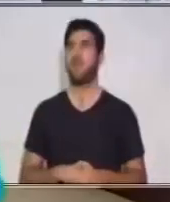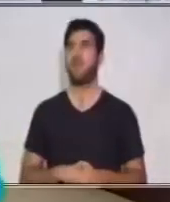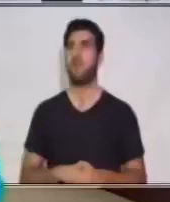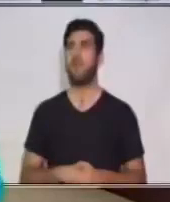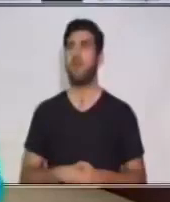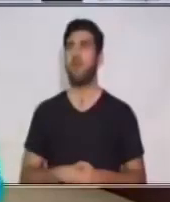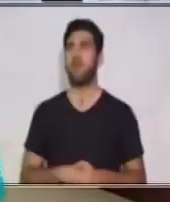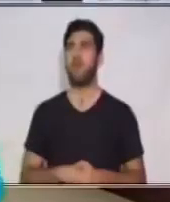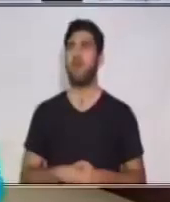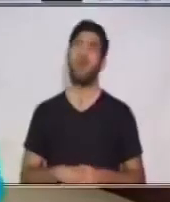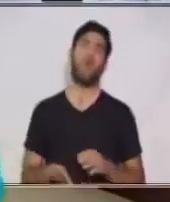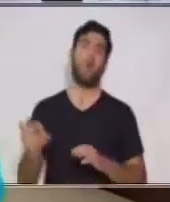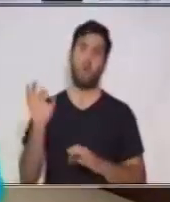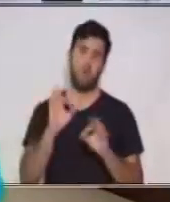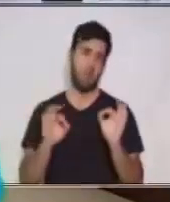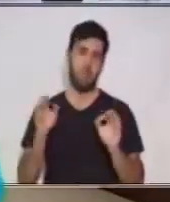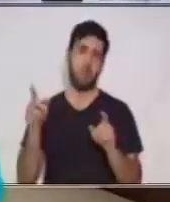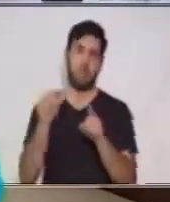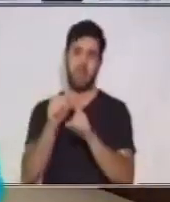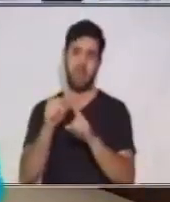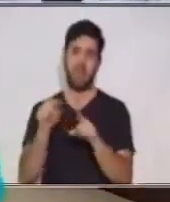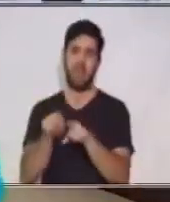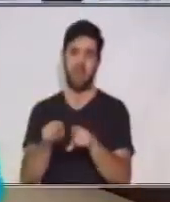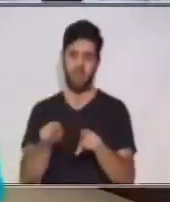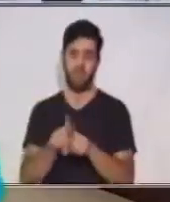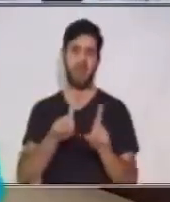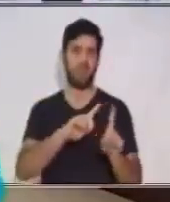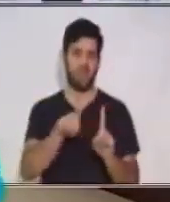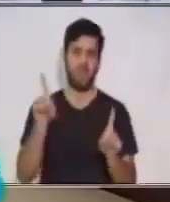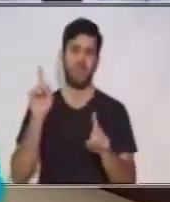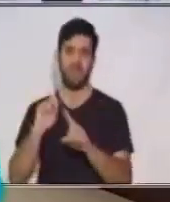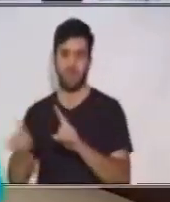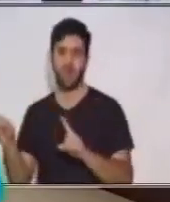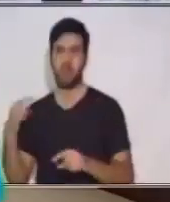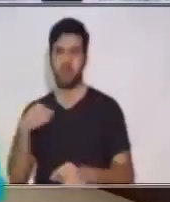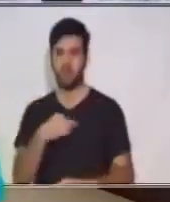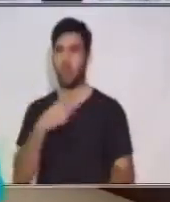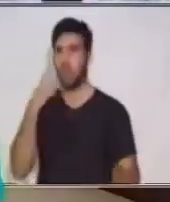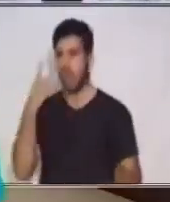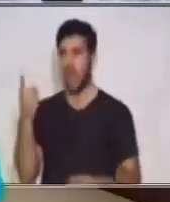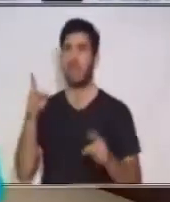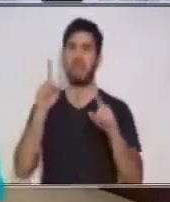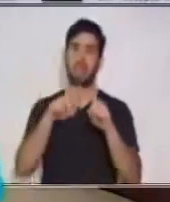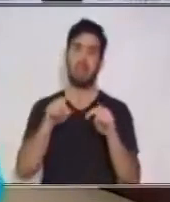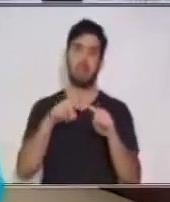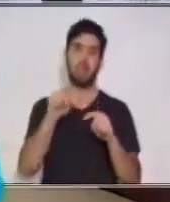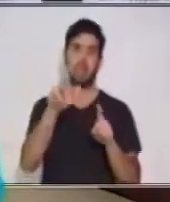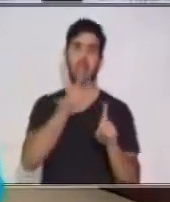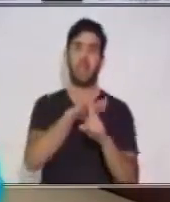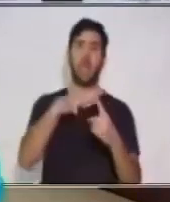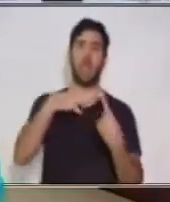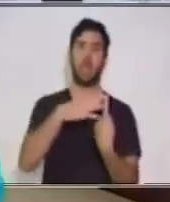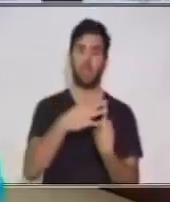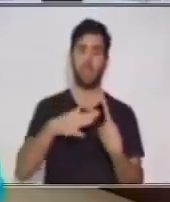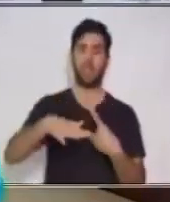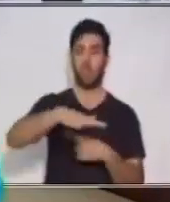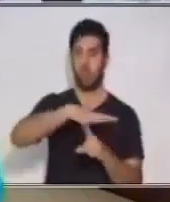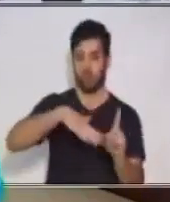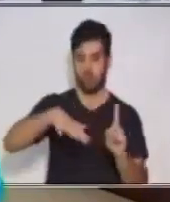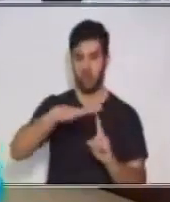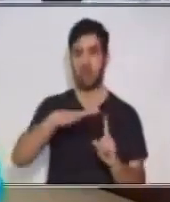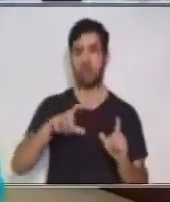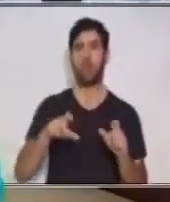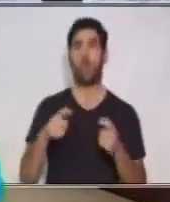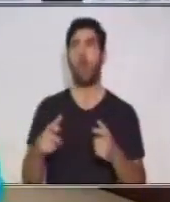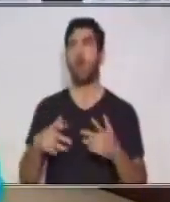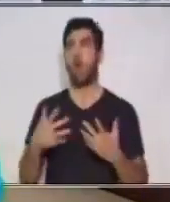determinados e indeterminados. Entonces, así lo podemos variar de diferente del contexto que lo podamos abarcar, pero yo los clasifico más